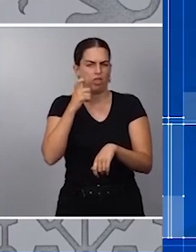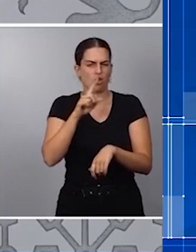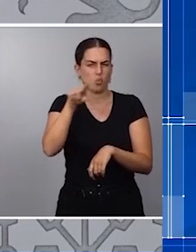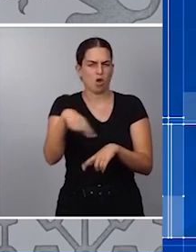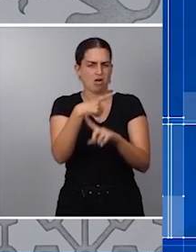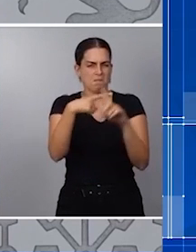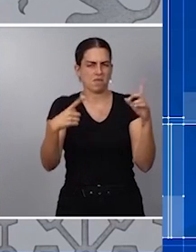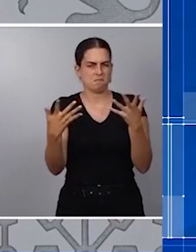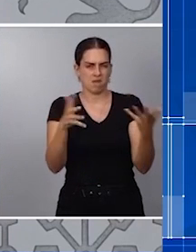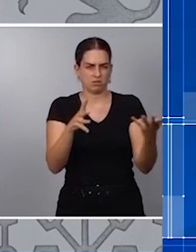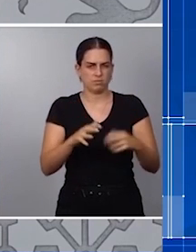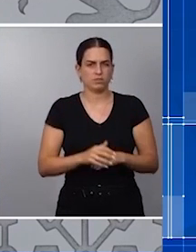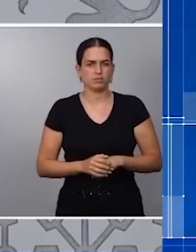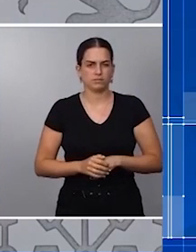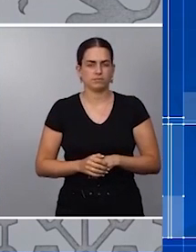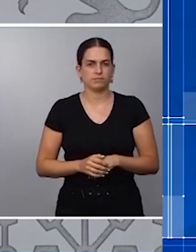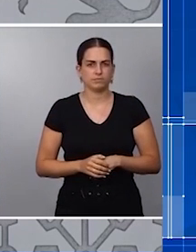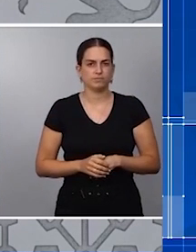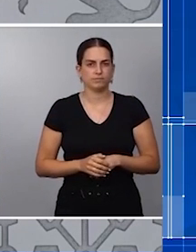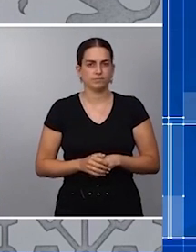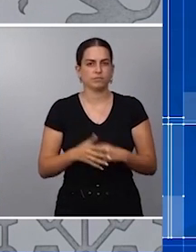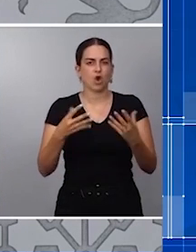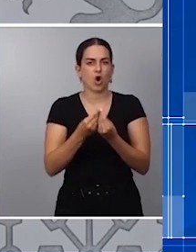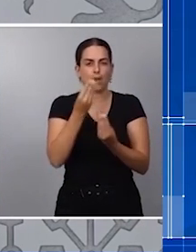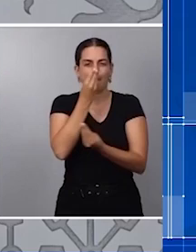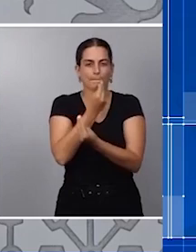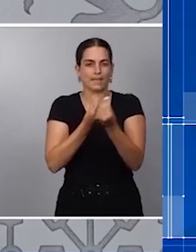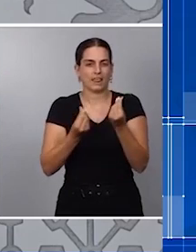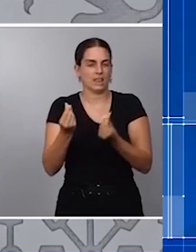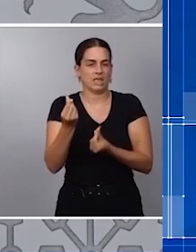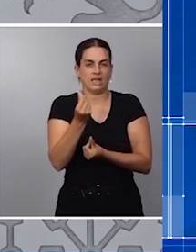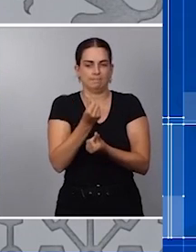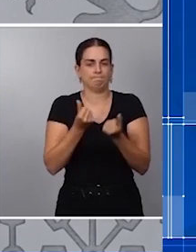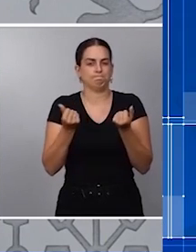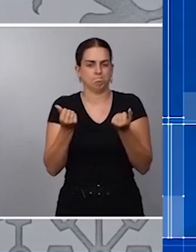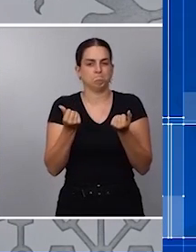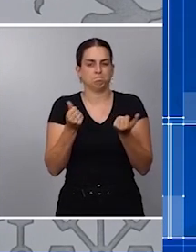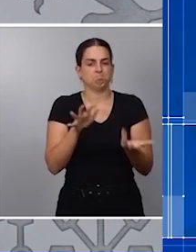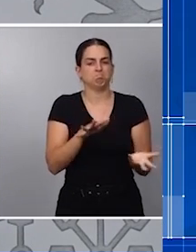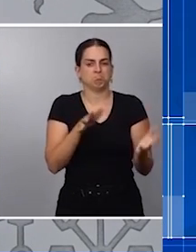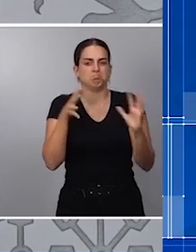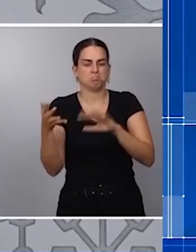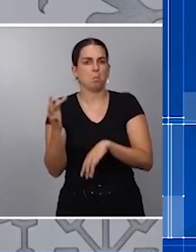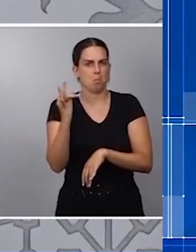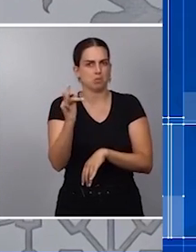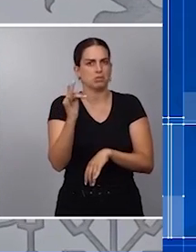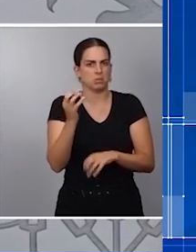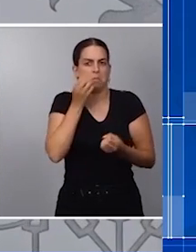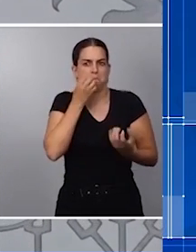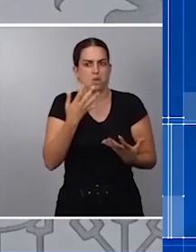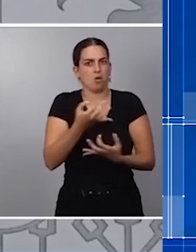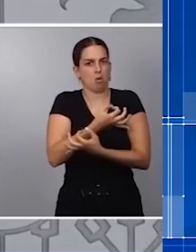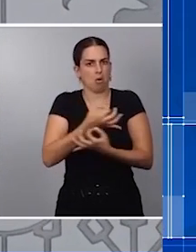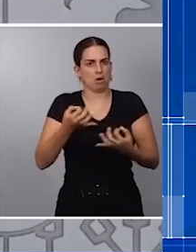y con un ambiente y un desarrollo positivo, correcta desde el punto de